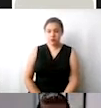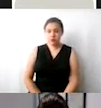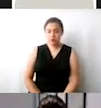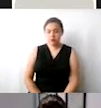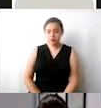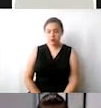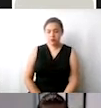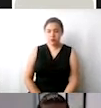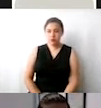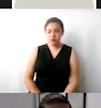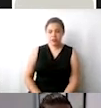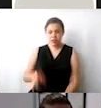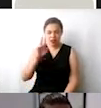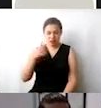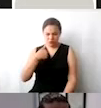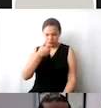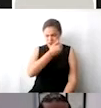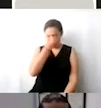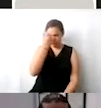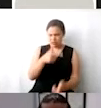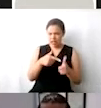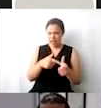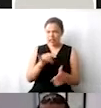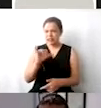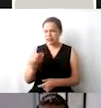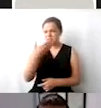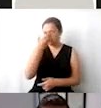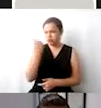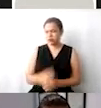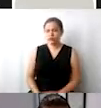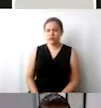A ver, no sé por qué se sigue así.